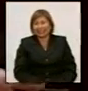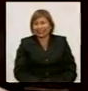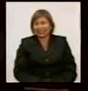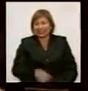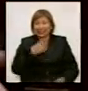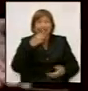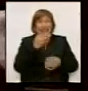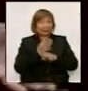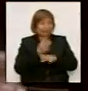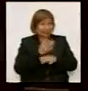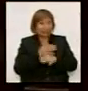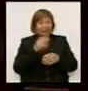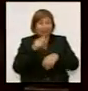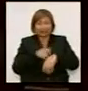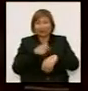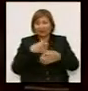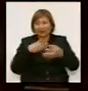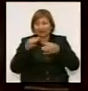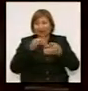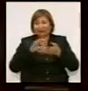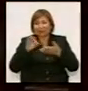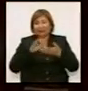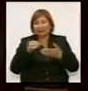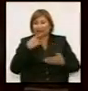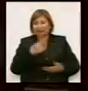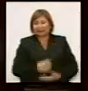etapa en la que me estoy refiriendo,